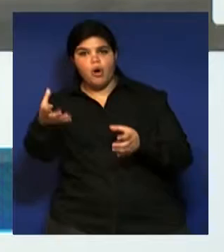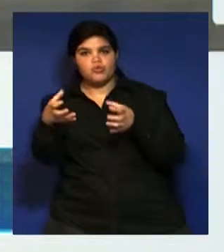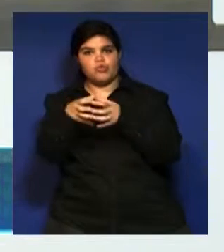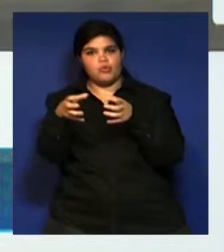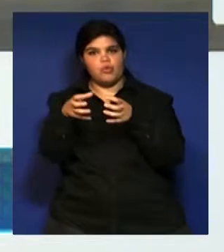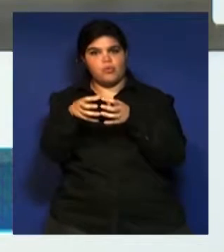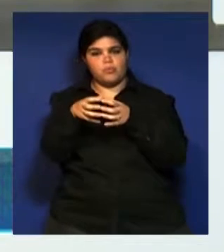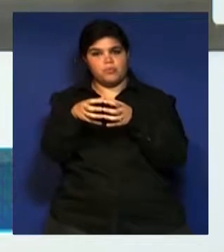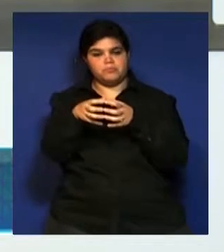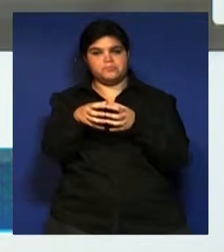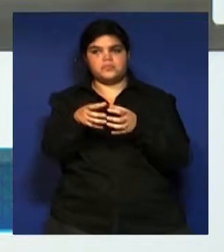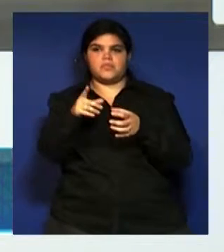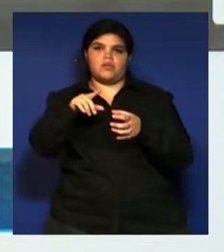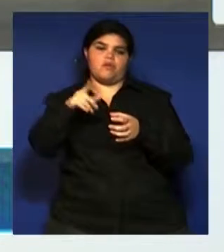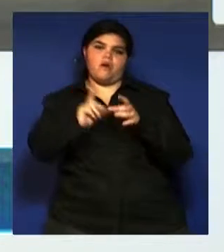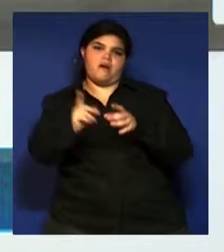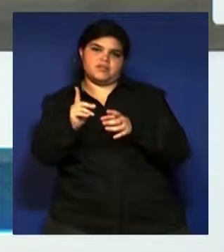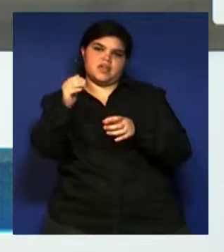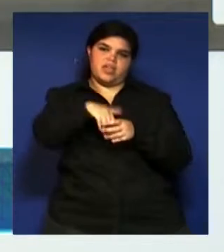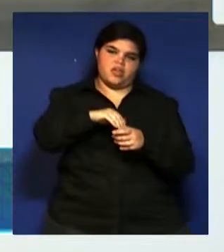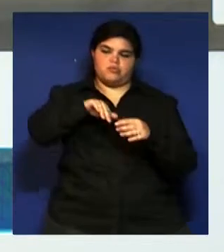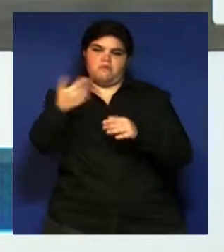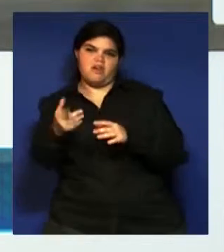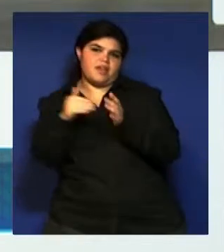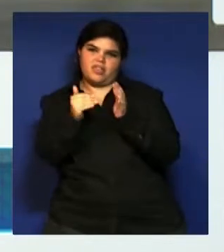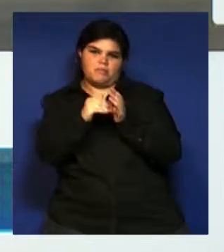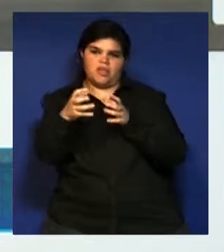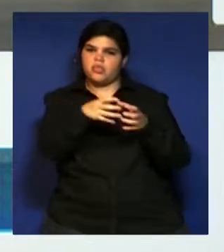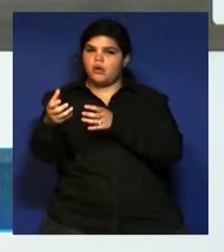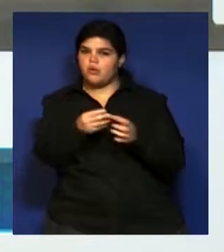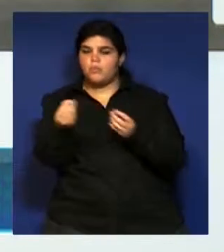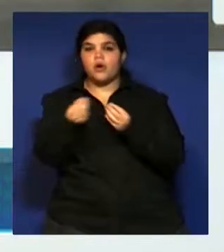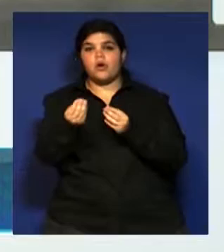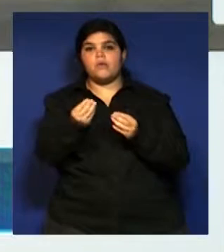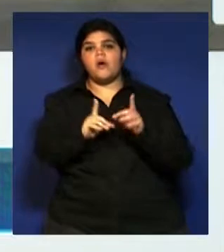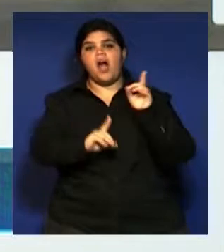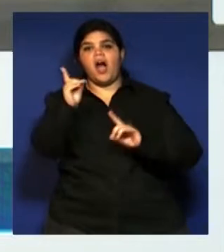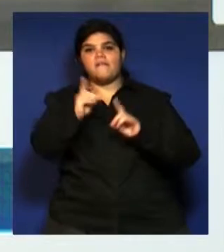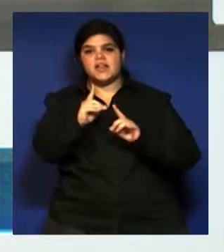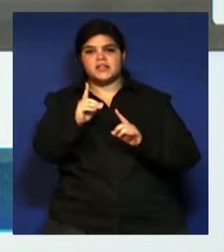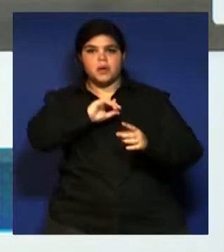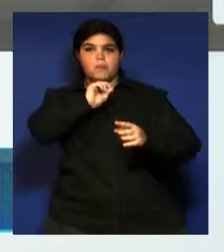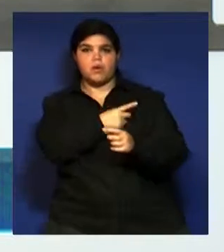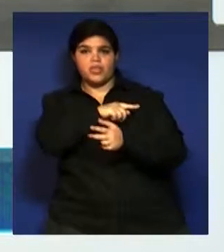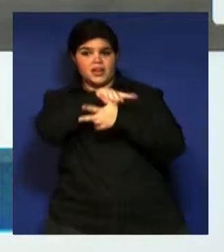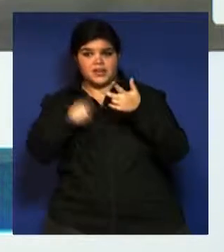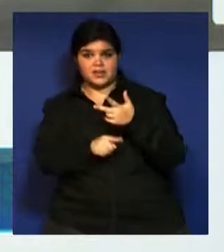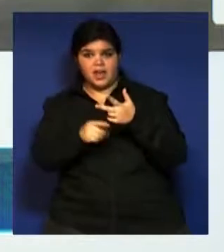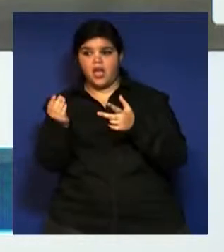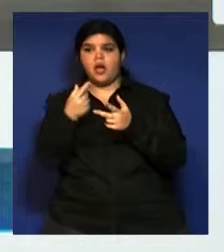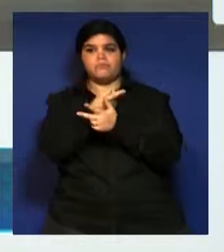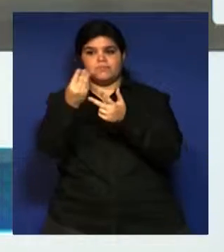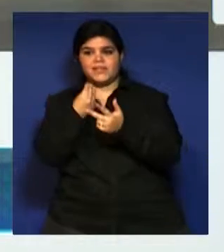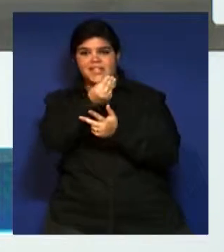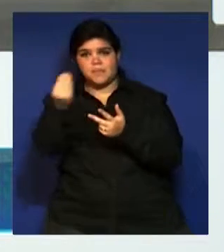o bien interpoderes, como es el caso de algunos, de donde se compone por representantes de todos los poderes del Estado, o